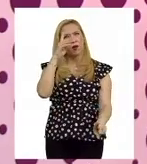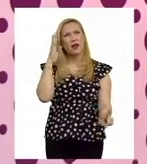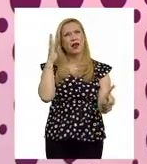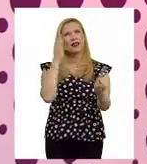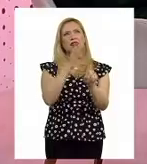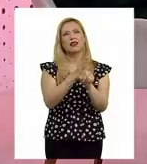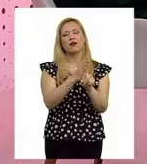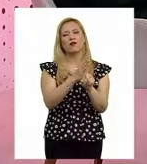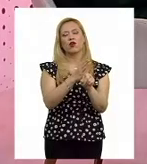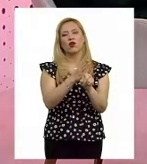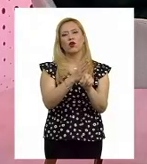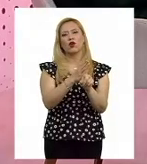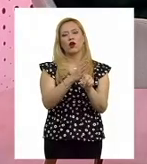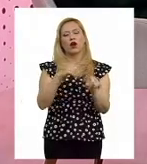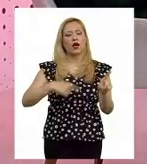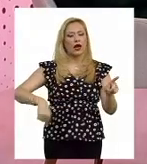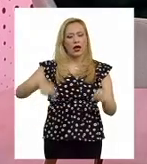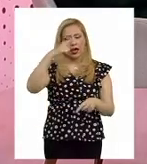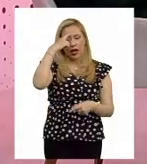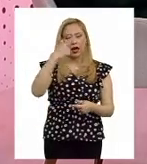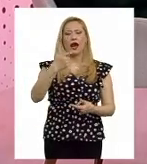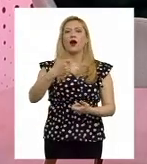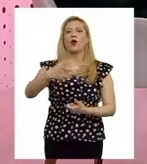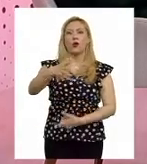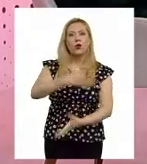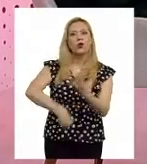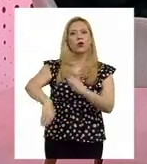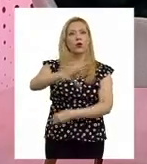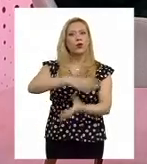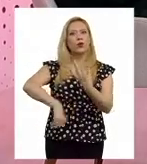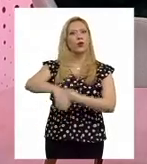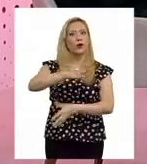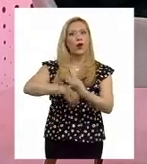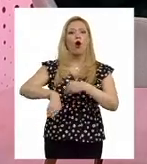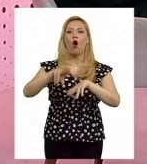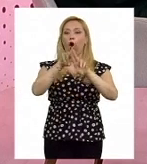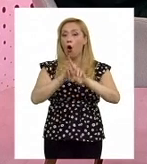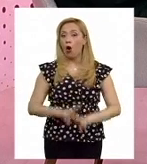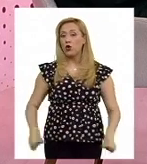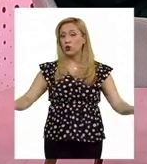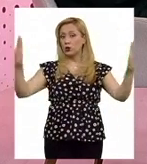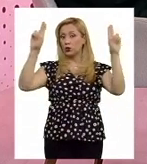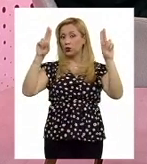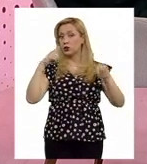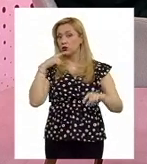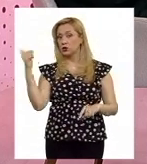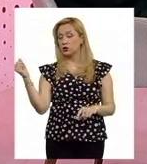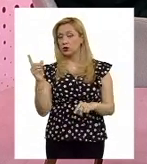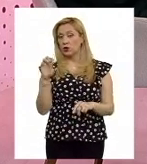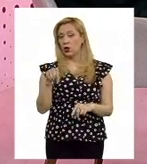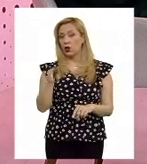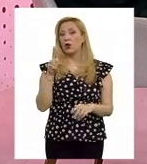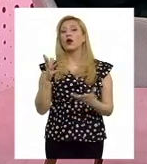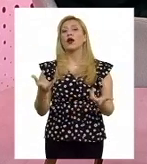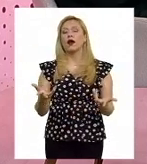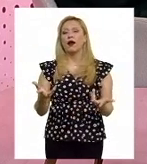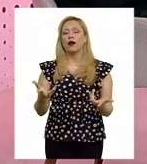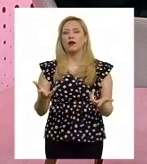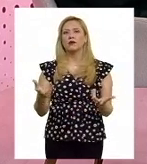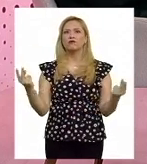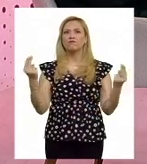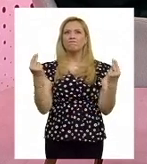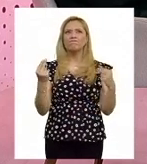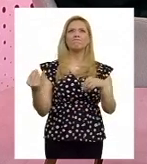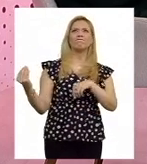dentro de los Objetivos de Desarrollo Sostenible de Naciones Unidas es justamente avanzar hacia la generación de